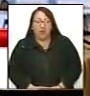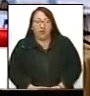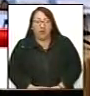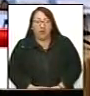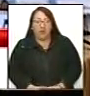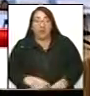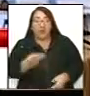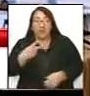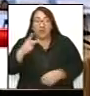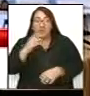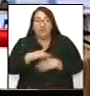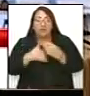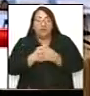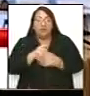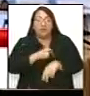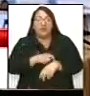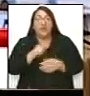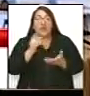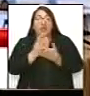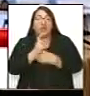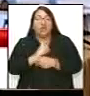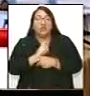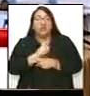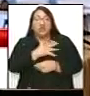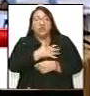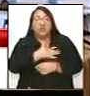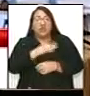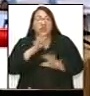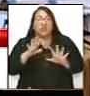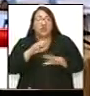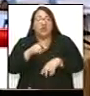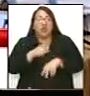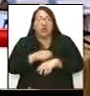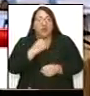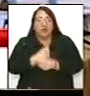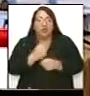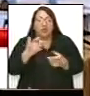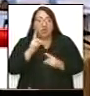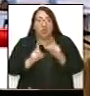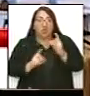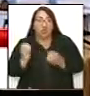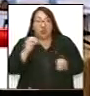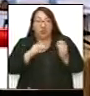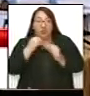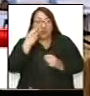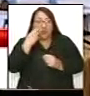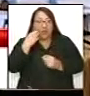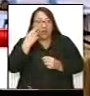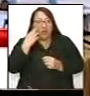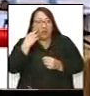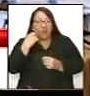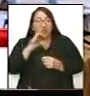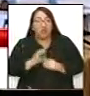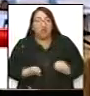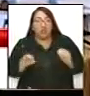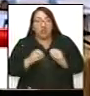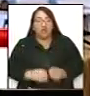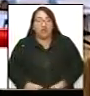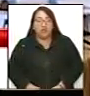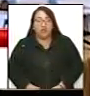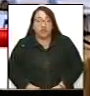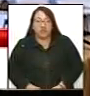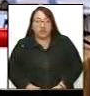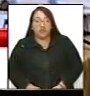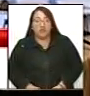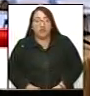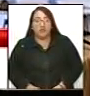se incrementa la jornada de educación secundaria a 10 horas de trabajo, donde uno de los componentes fundamentales es